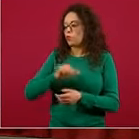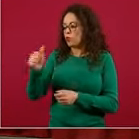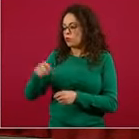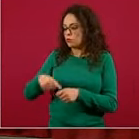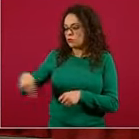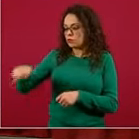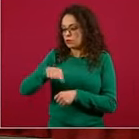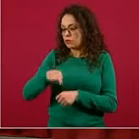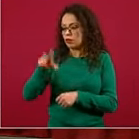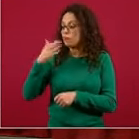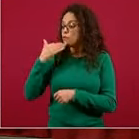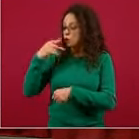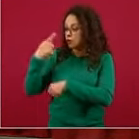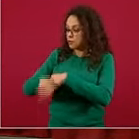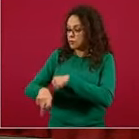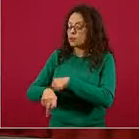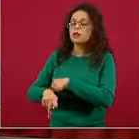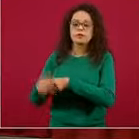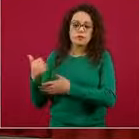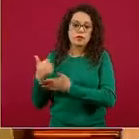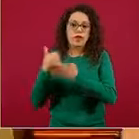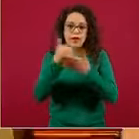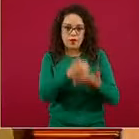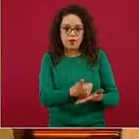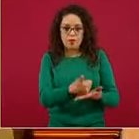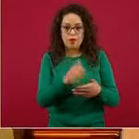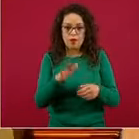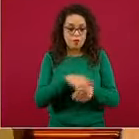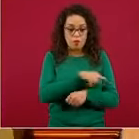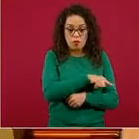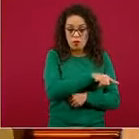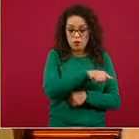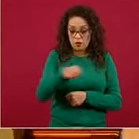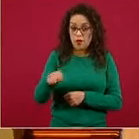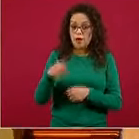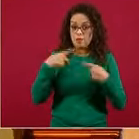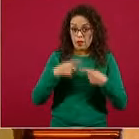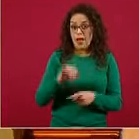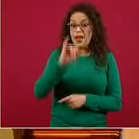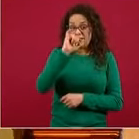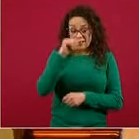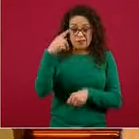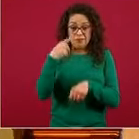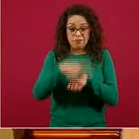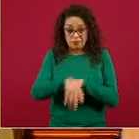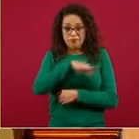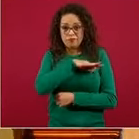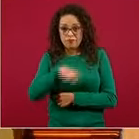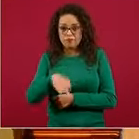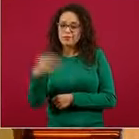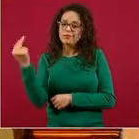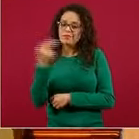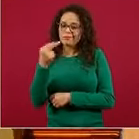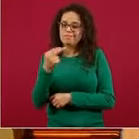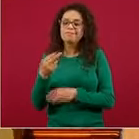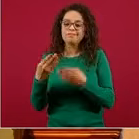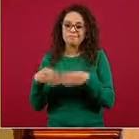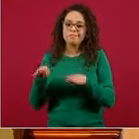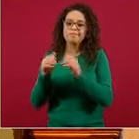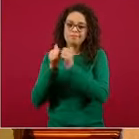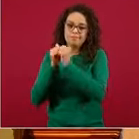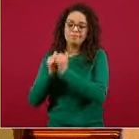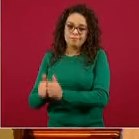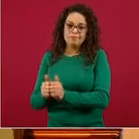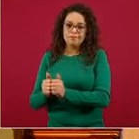que puedan llevar a cabo sus actividades para que los que sí están en un grupo de riesgo puedan mantenerse resguardados en su